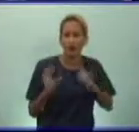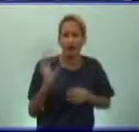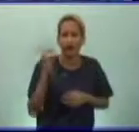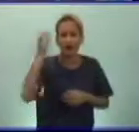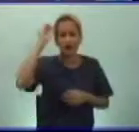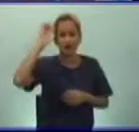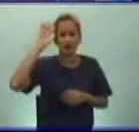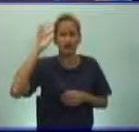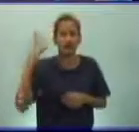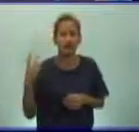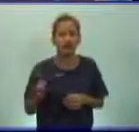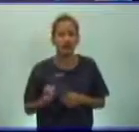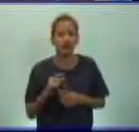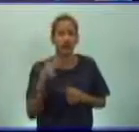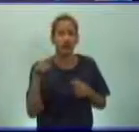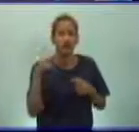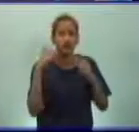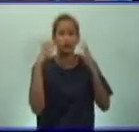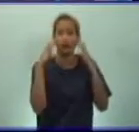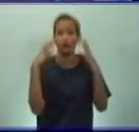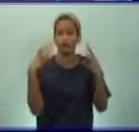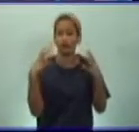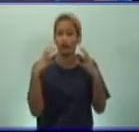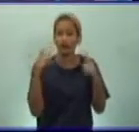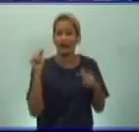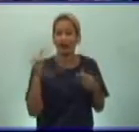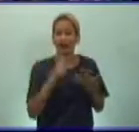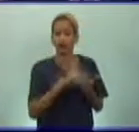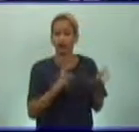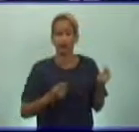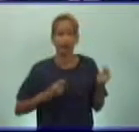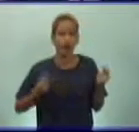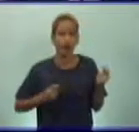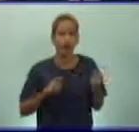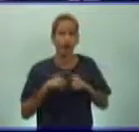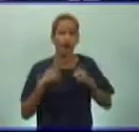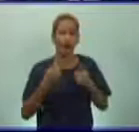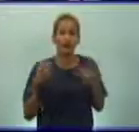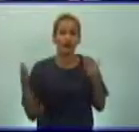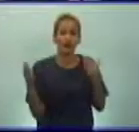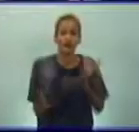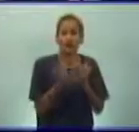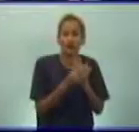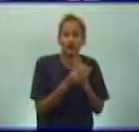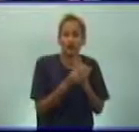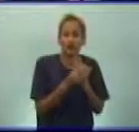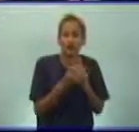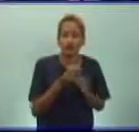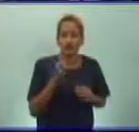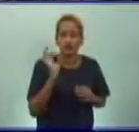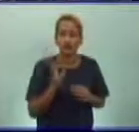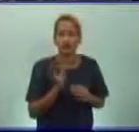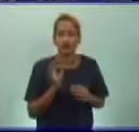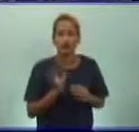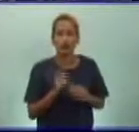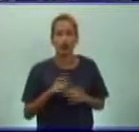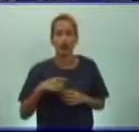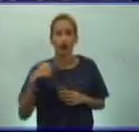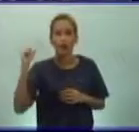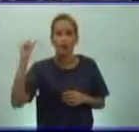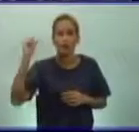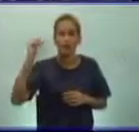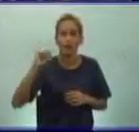gran importancia este tipo de lucha, pues a escondidas se combatía contra los malos gobernantes